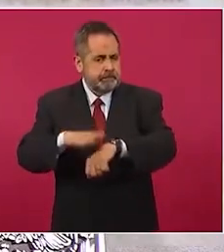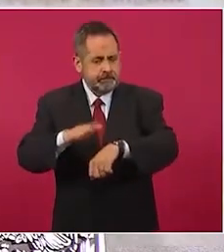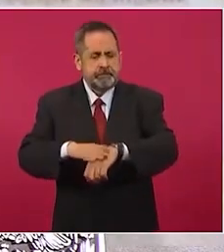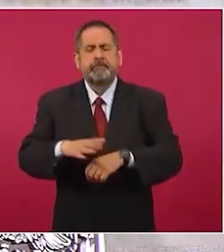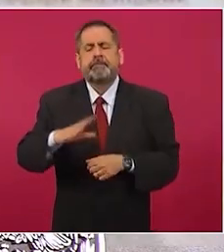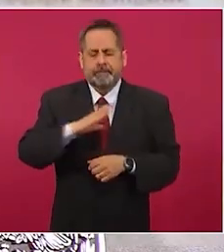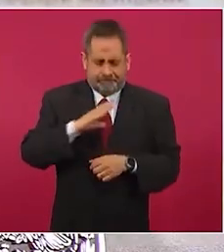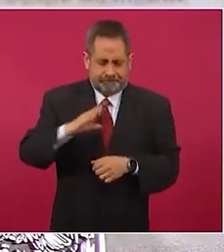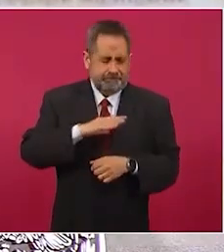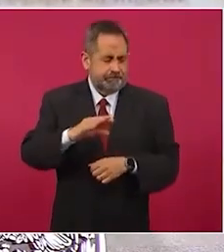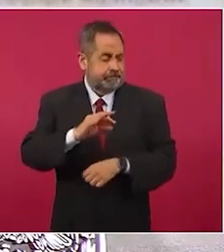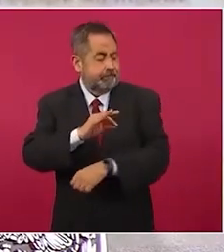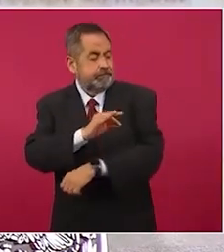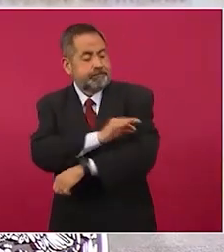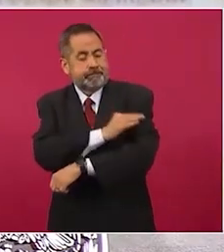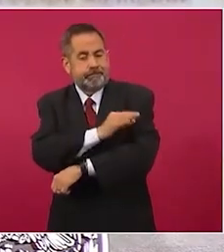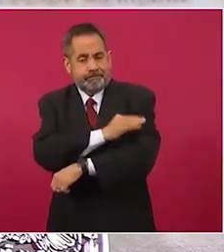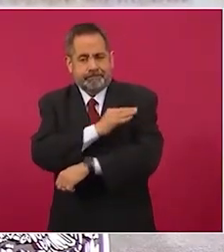vacunas